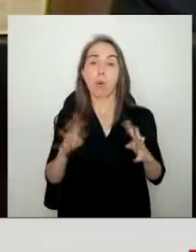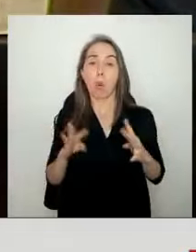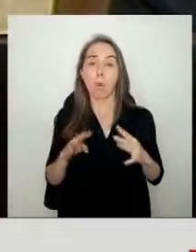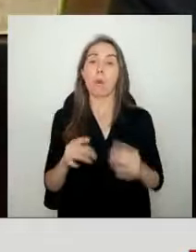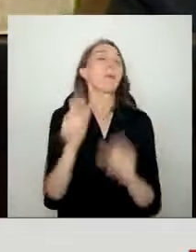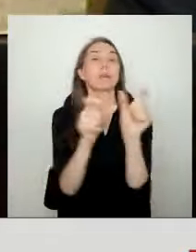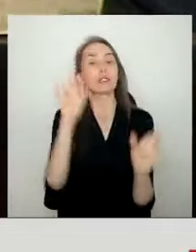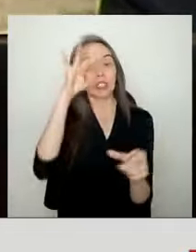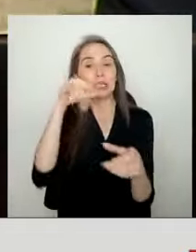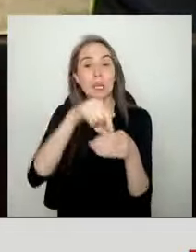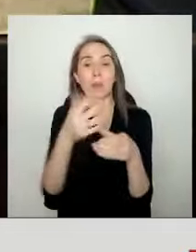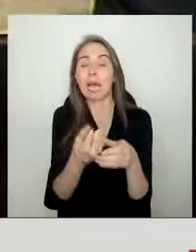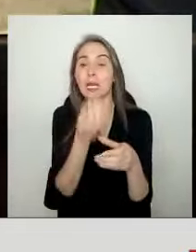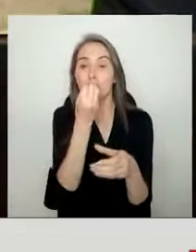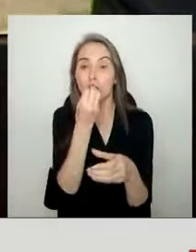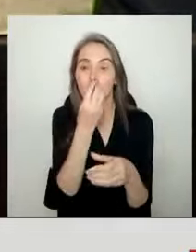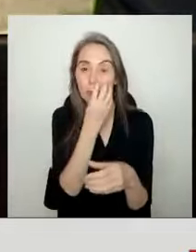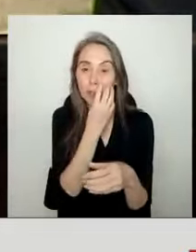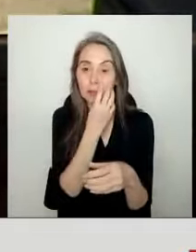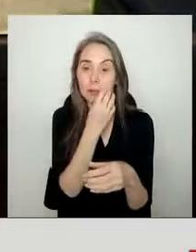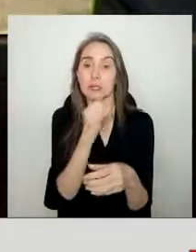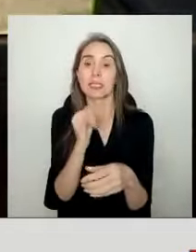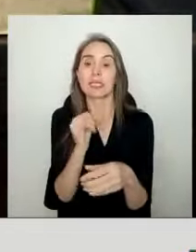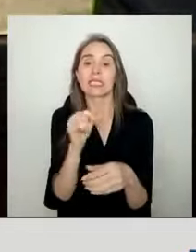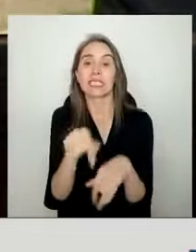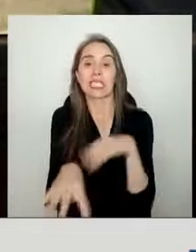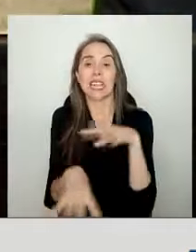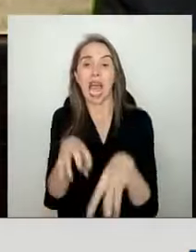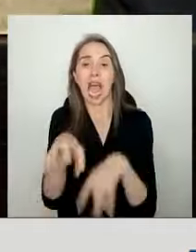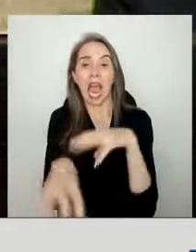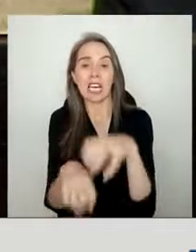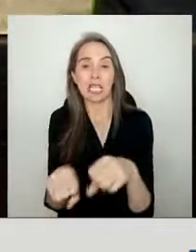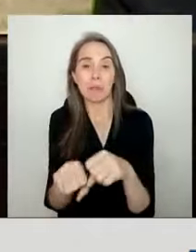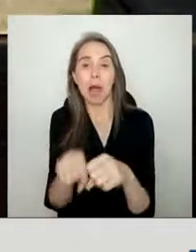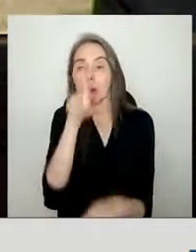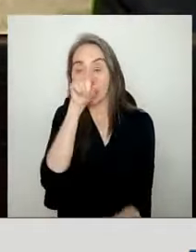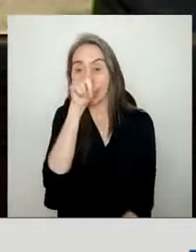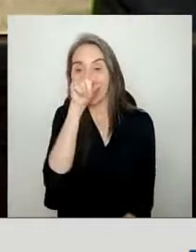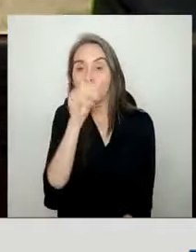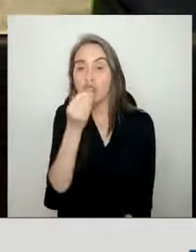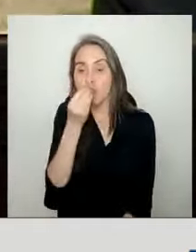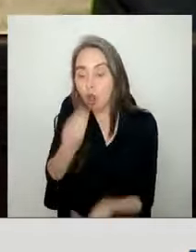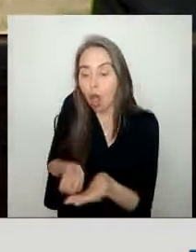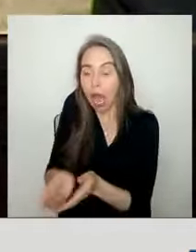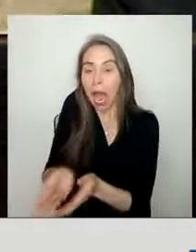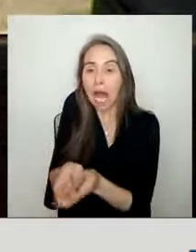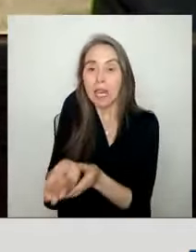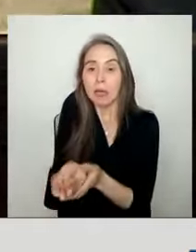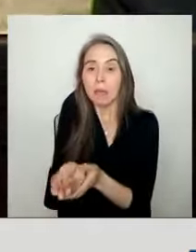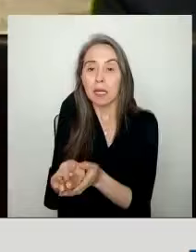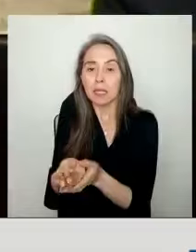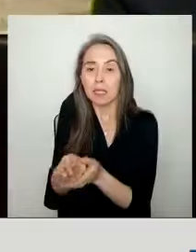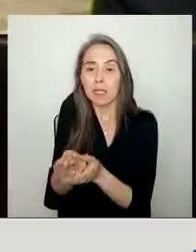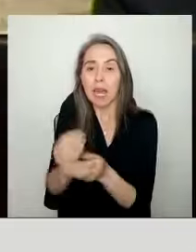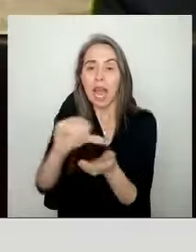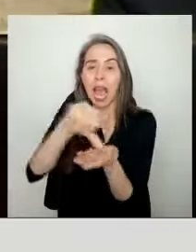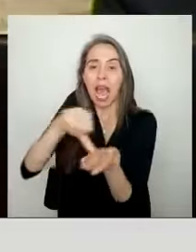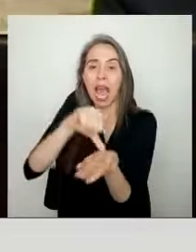está comiendo y si esos animales fueron los pollos fueron alimentados con un pienso que tiene aceite de